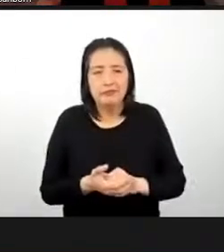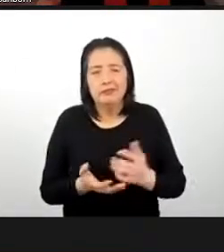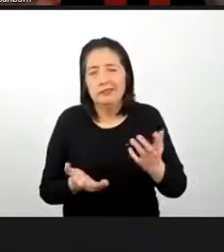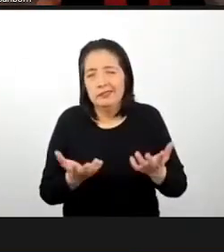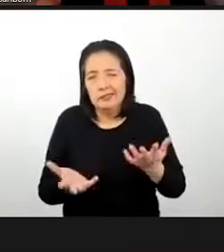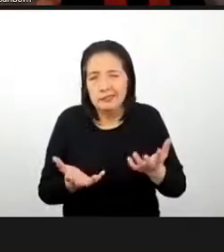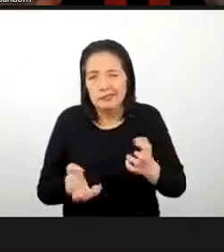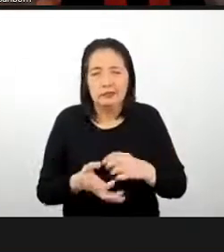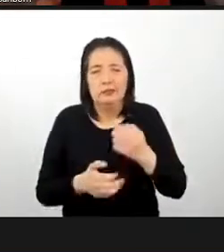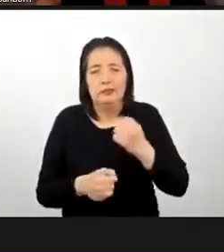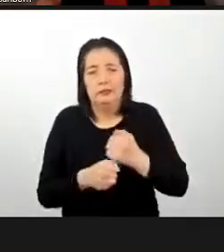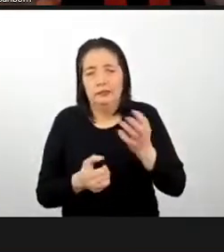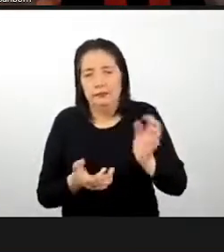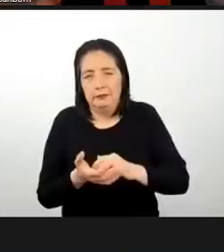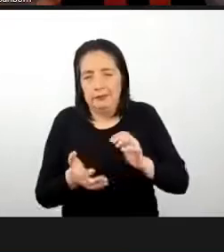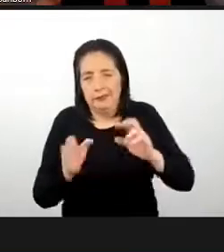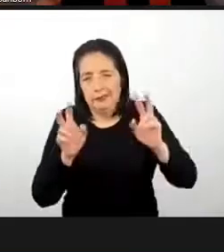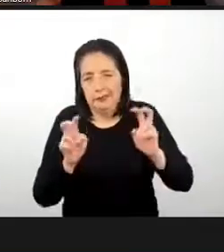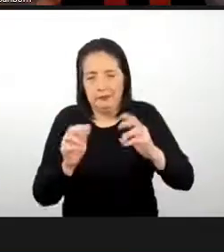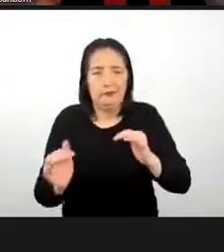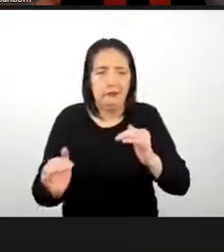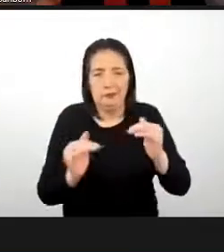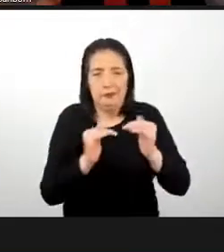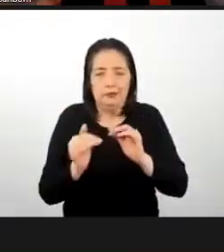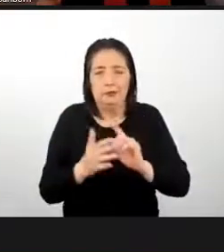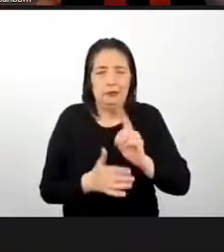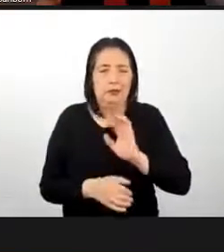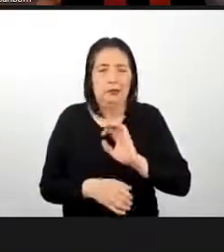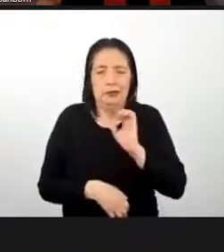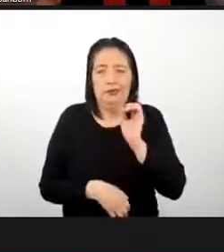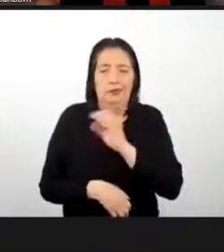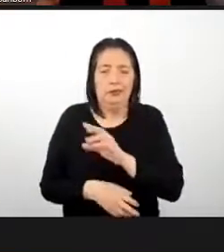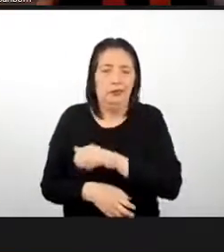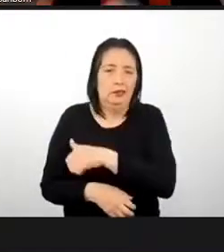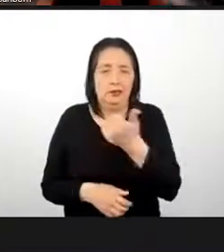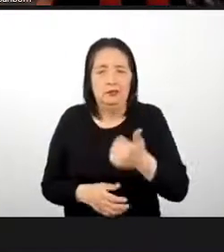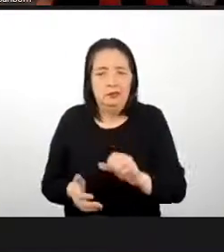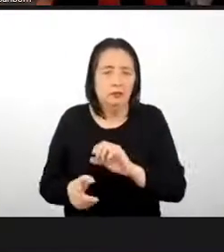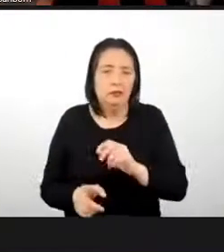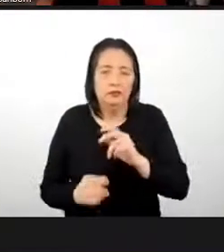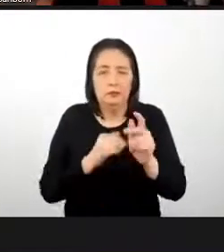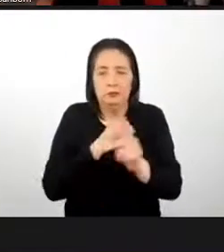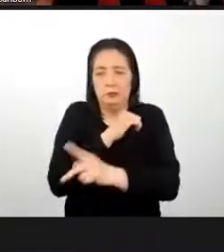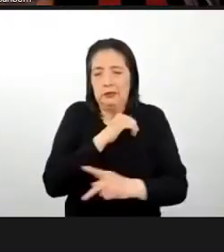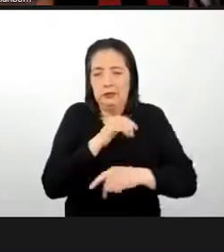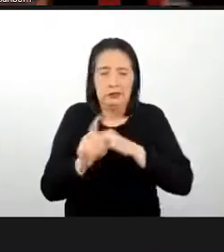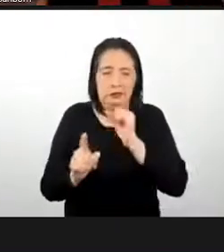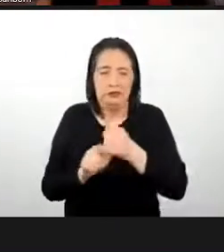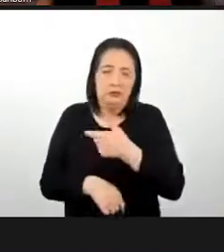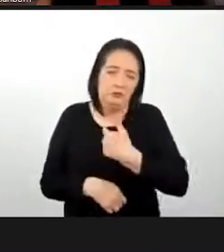procurar trabajarse un poco más el tema de la igualdad para que no les dijeran los países socialistas que ustedes son liberales, pero